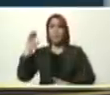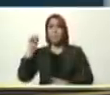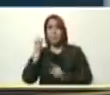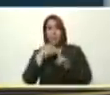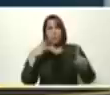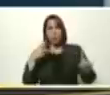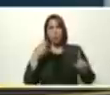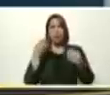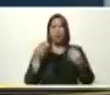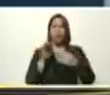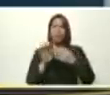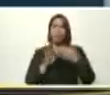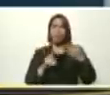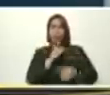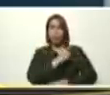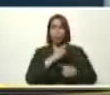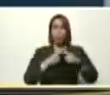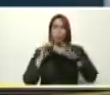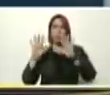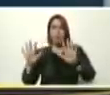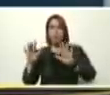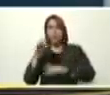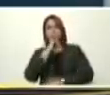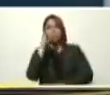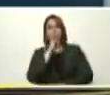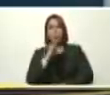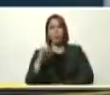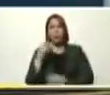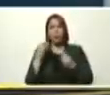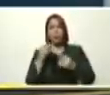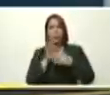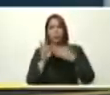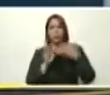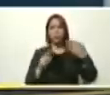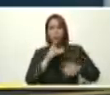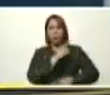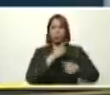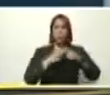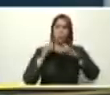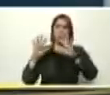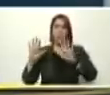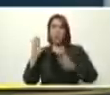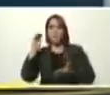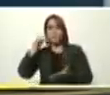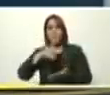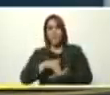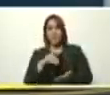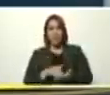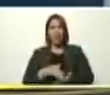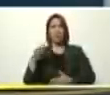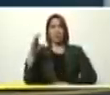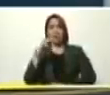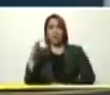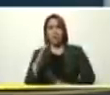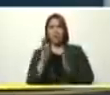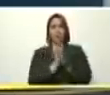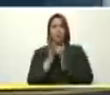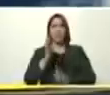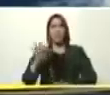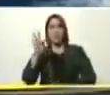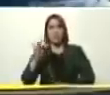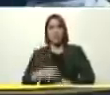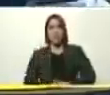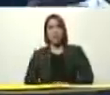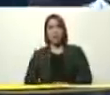¿Cómo funcionó el 1x10 en el Zulia? ¿Cómo funcionó el 1x10 en Miranda, en Caracas, en San Felipe,